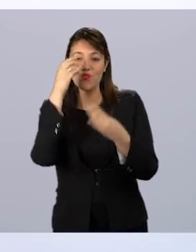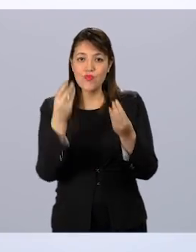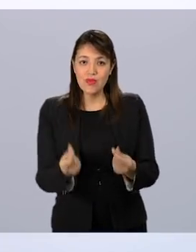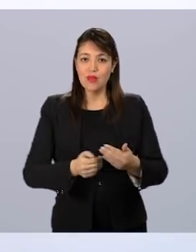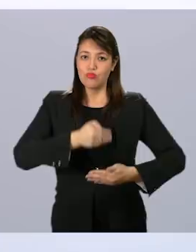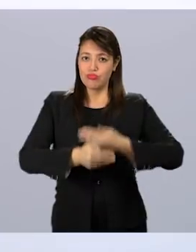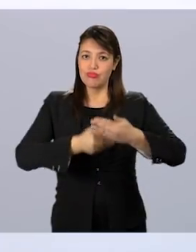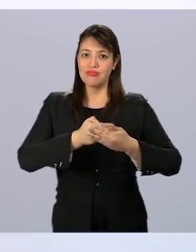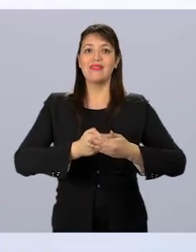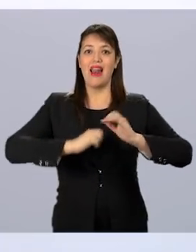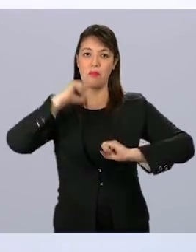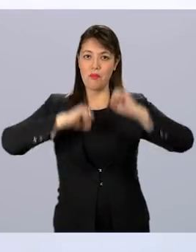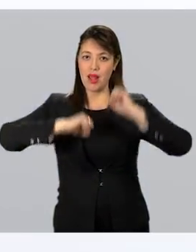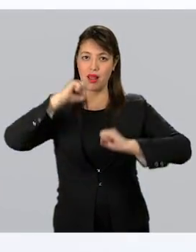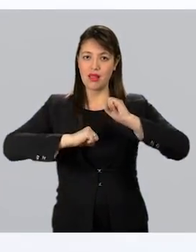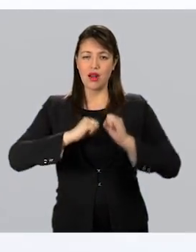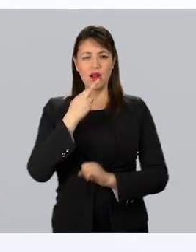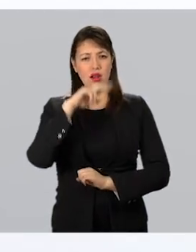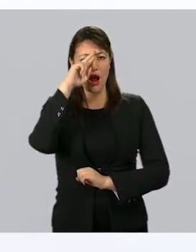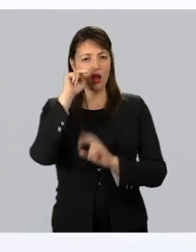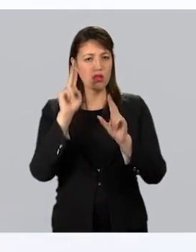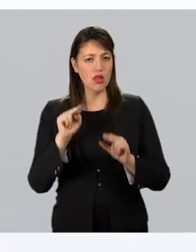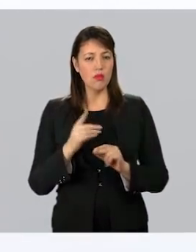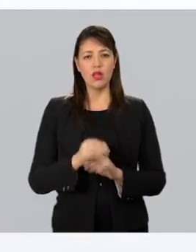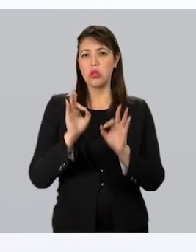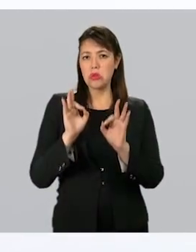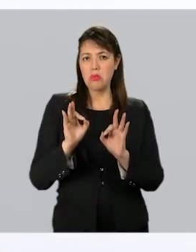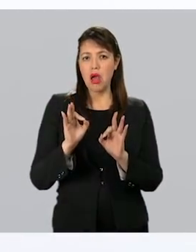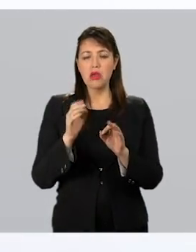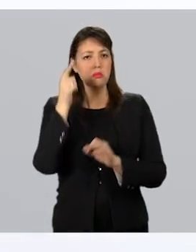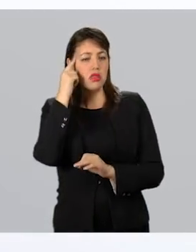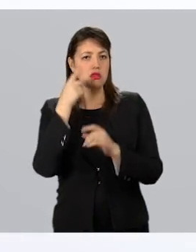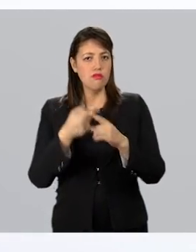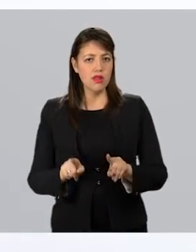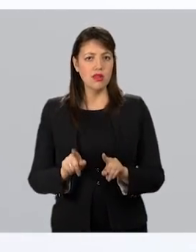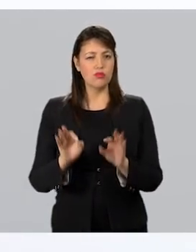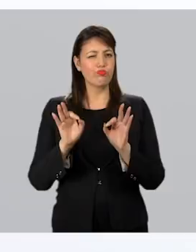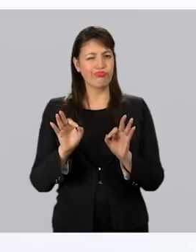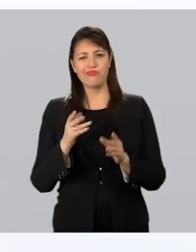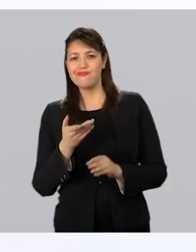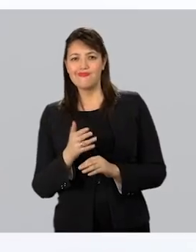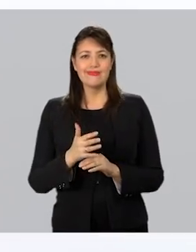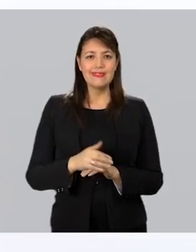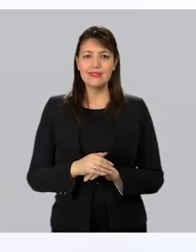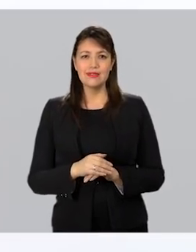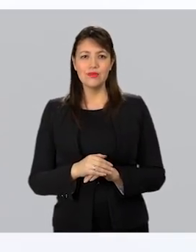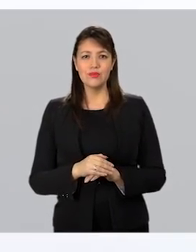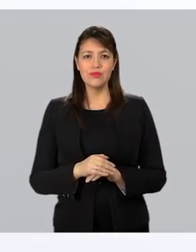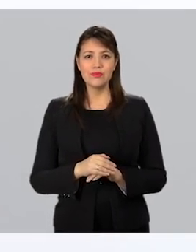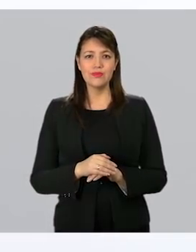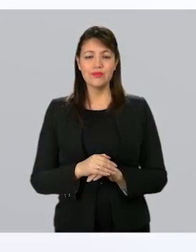la eficiencia y productividad de las empresas. Raro esto de la discapacidad, lo normal, de que piensan distinto, son cosas que están